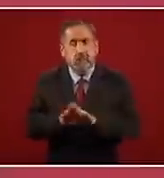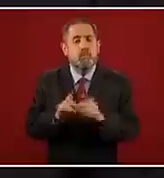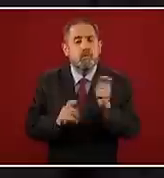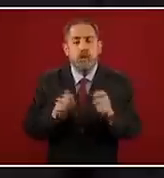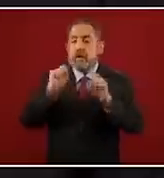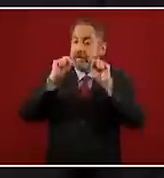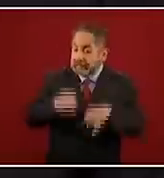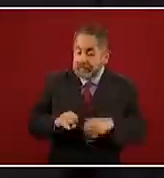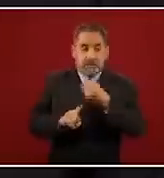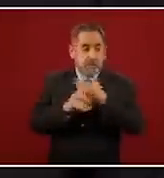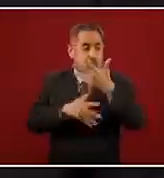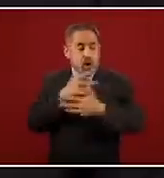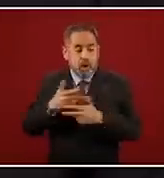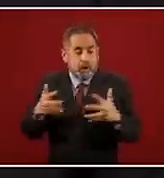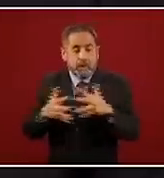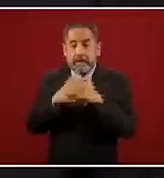sin violencia.